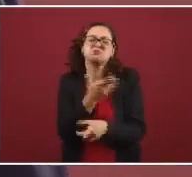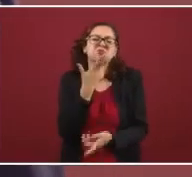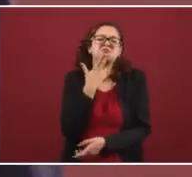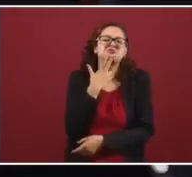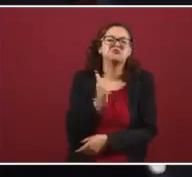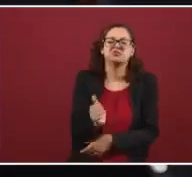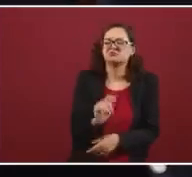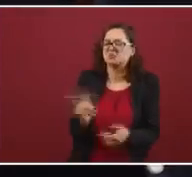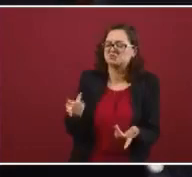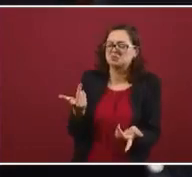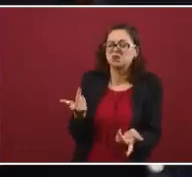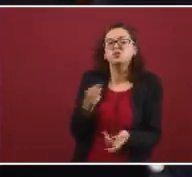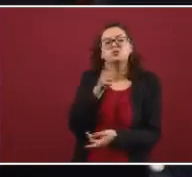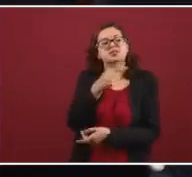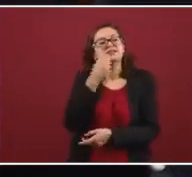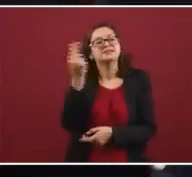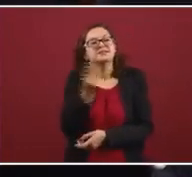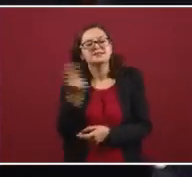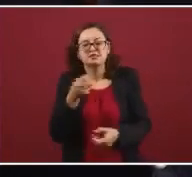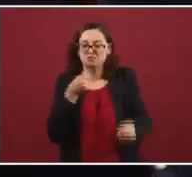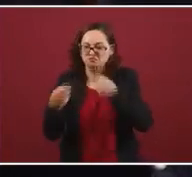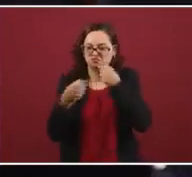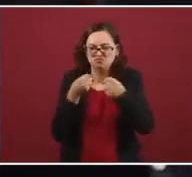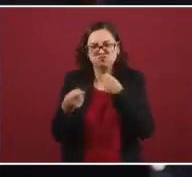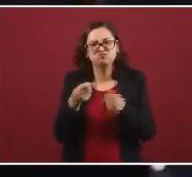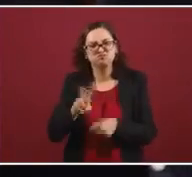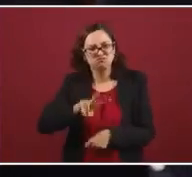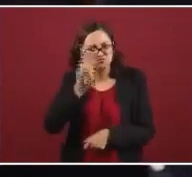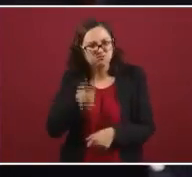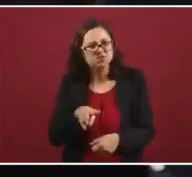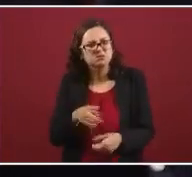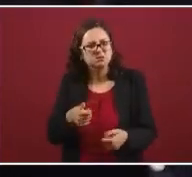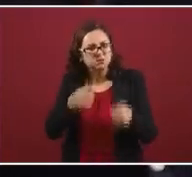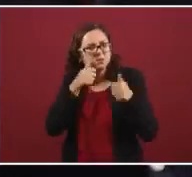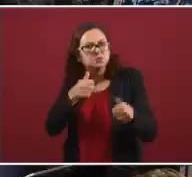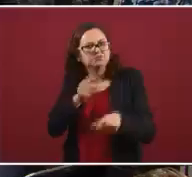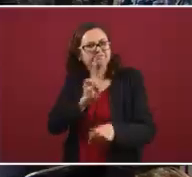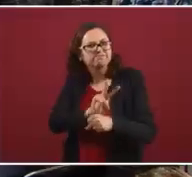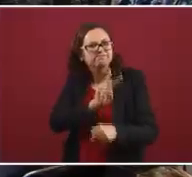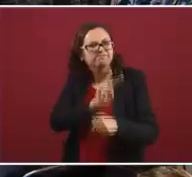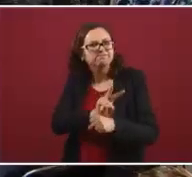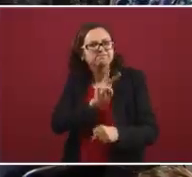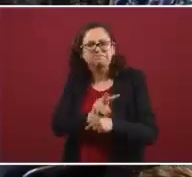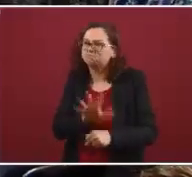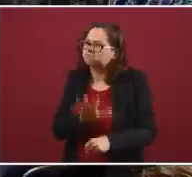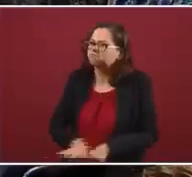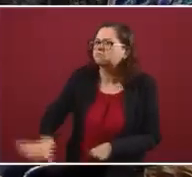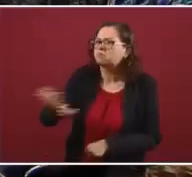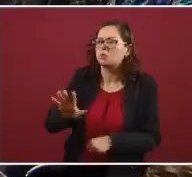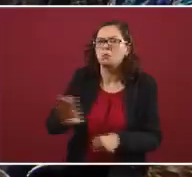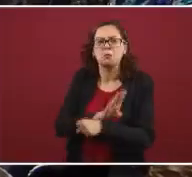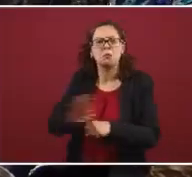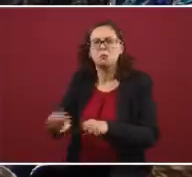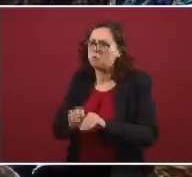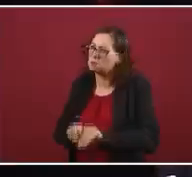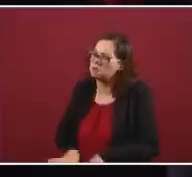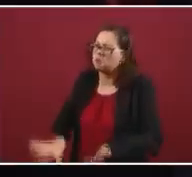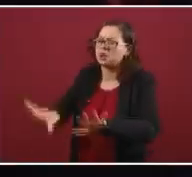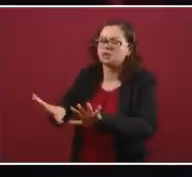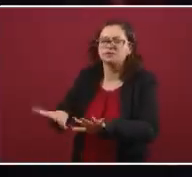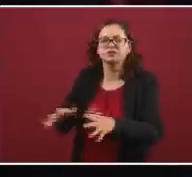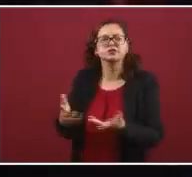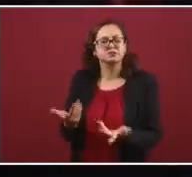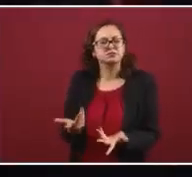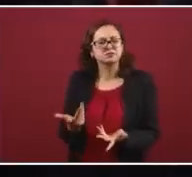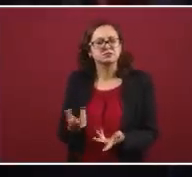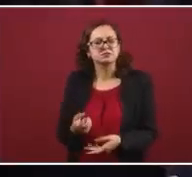un periodismo vigilante, un periodismo que revise las acciones de gobierno en beneficio del pueblo. Pero la pregunta concreta, presidente,